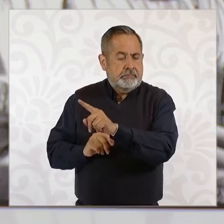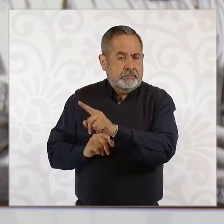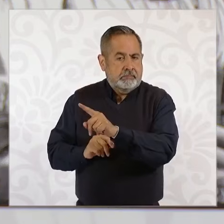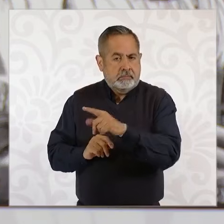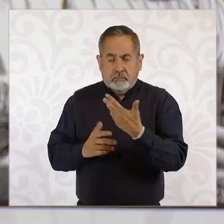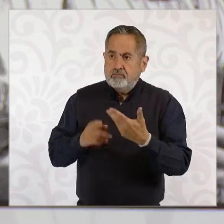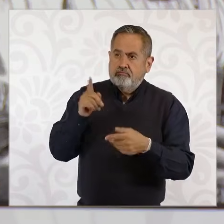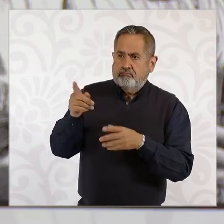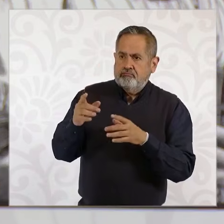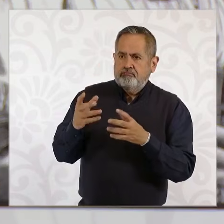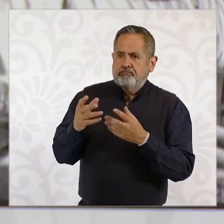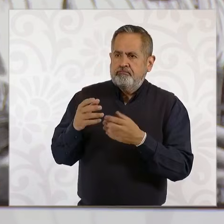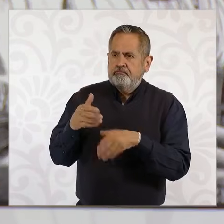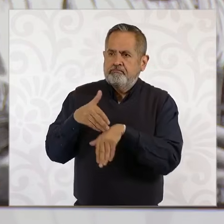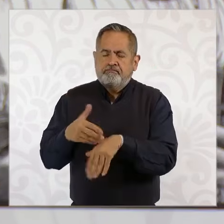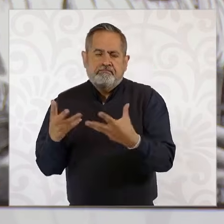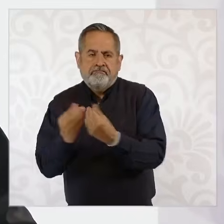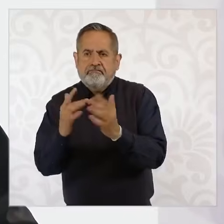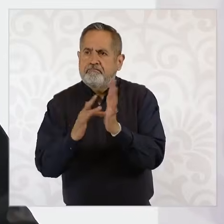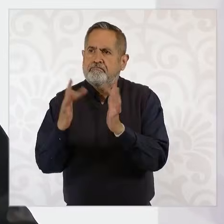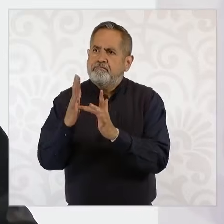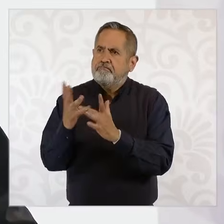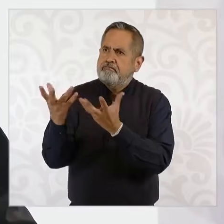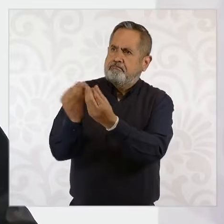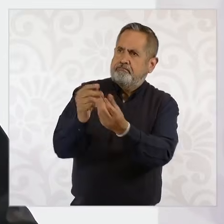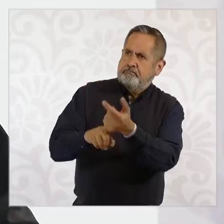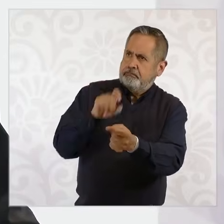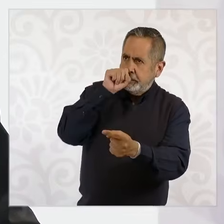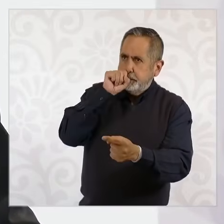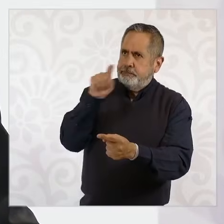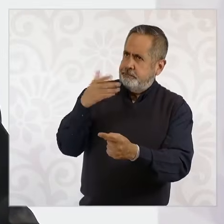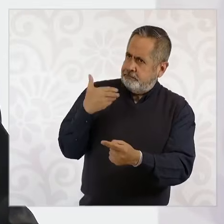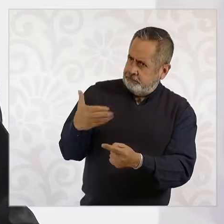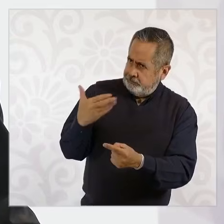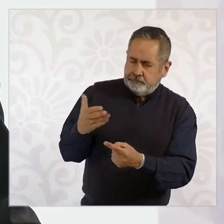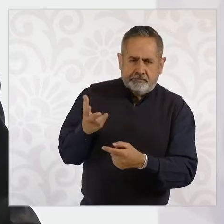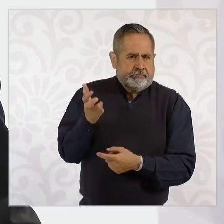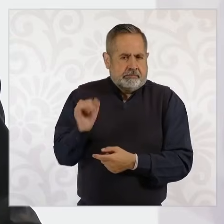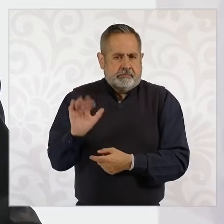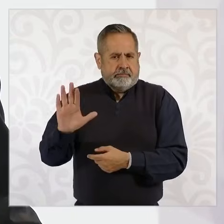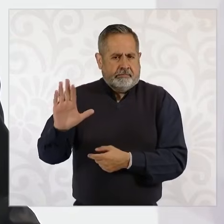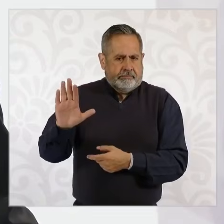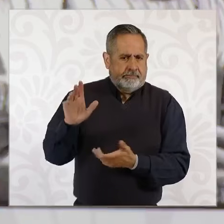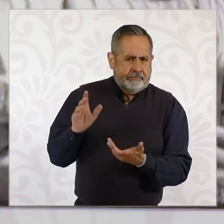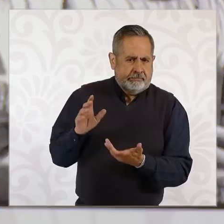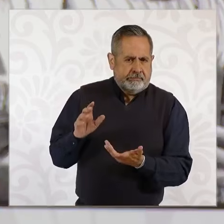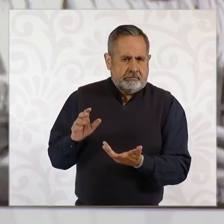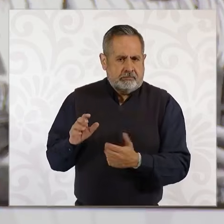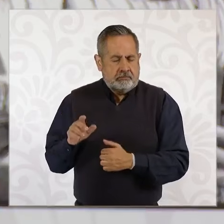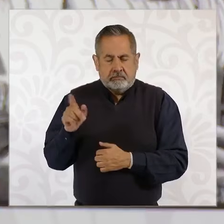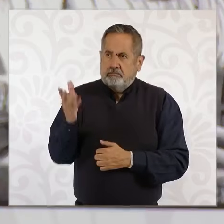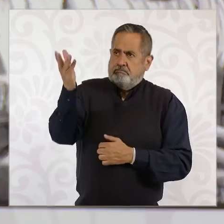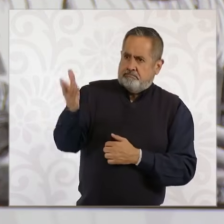muy cristiana y reconociendo la labor que debe desarrollar